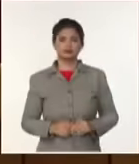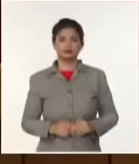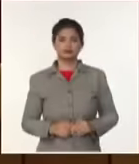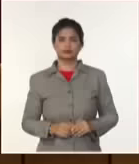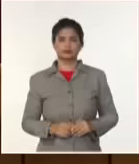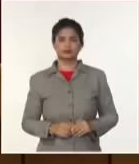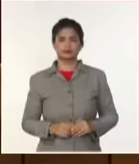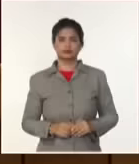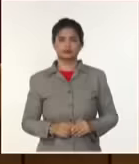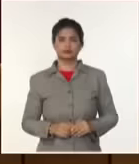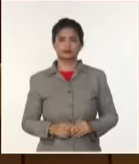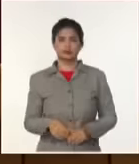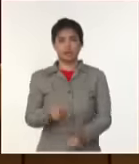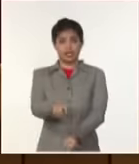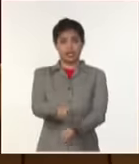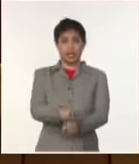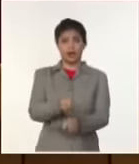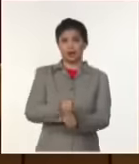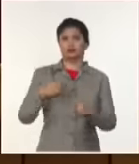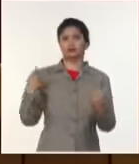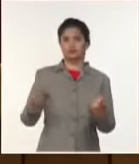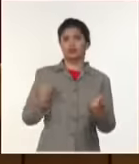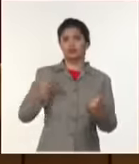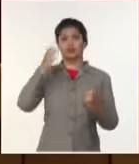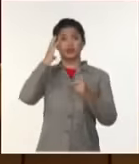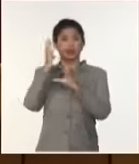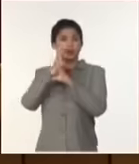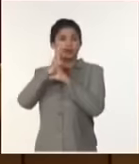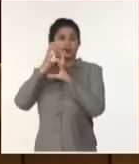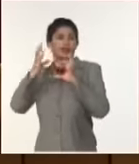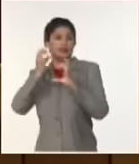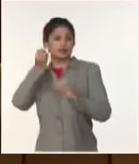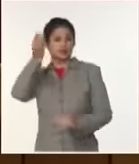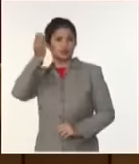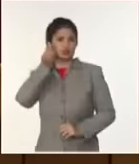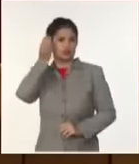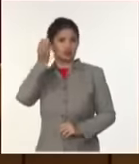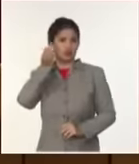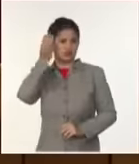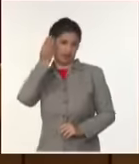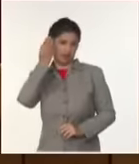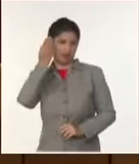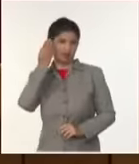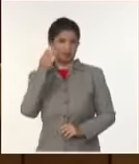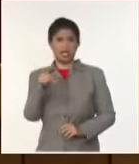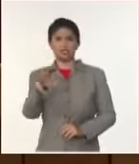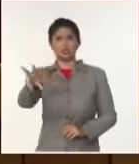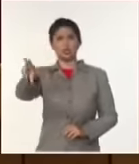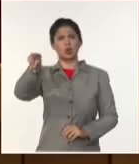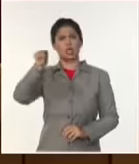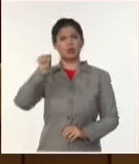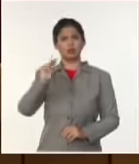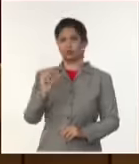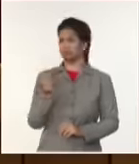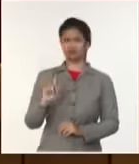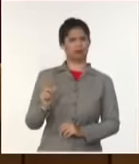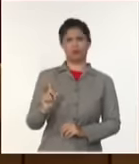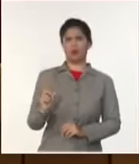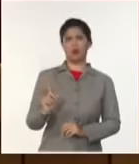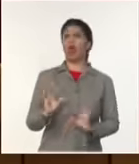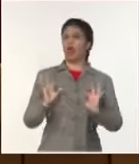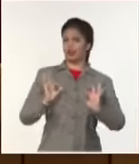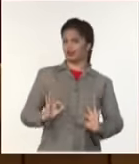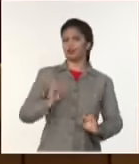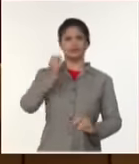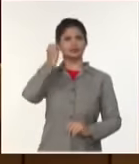con inteligencia, incluso con sabiduría, no es para nosotros una experiencia desconocida. La historia está hecha